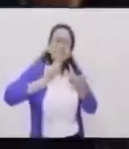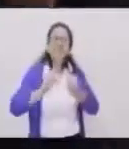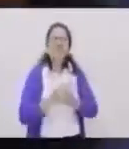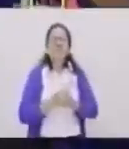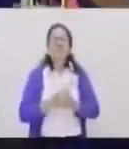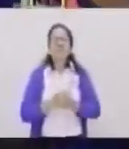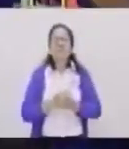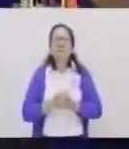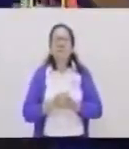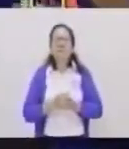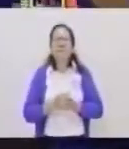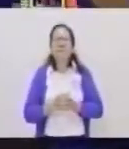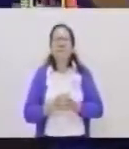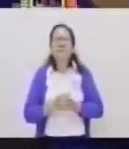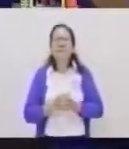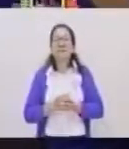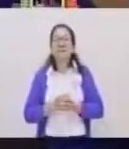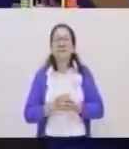Voy a escribir